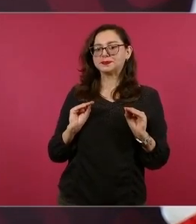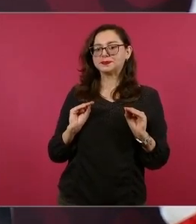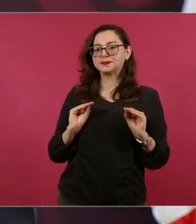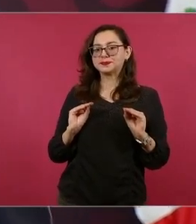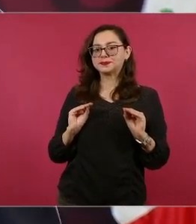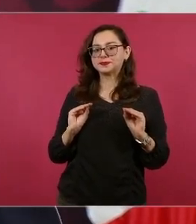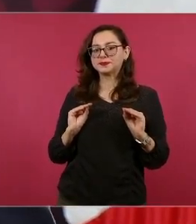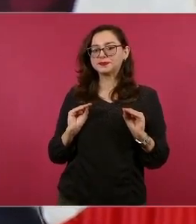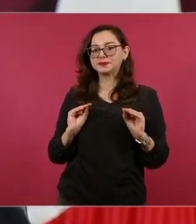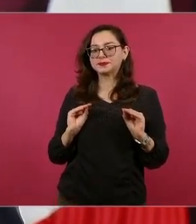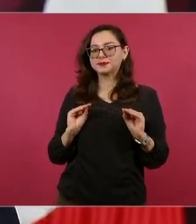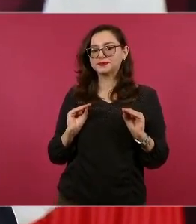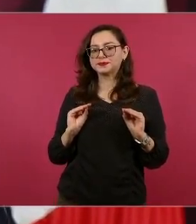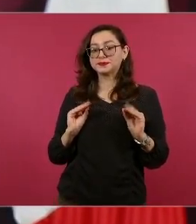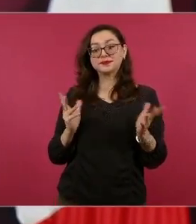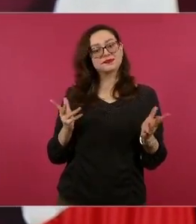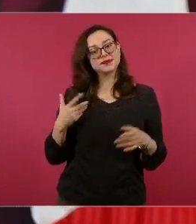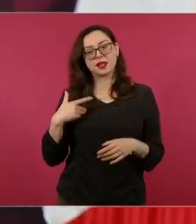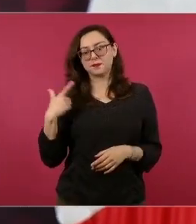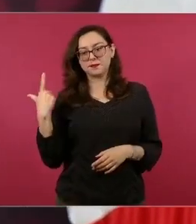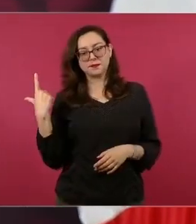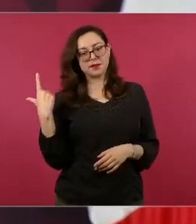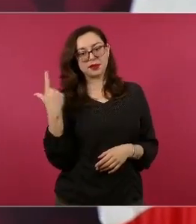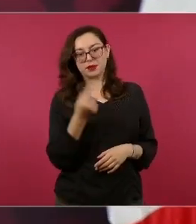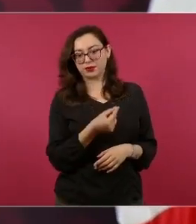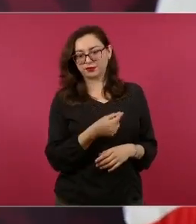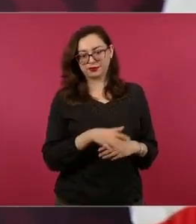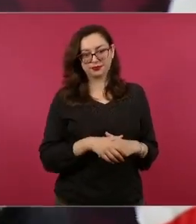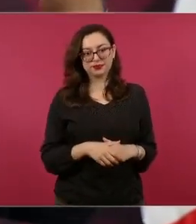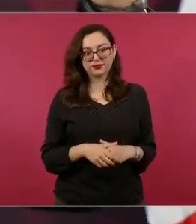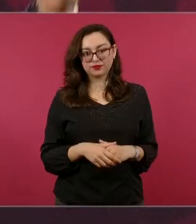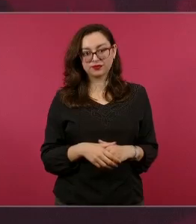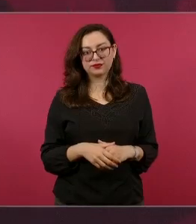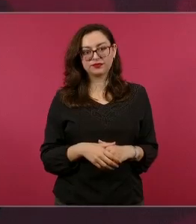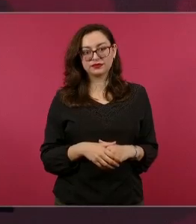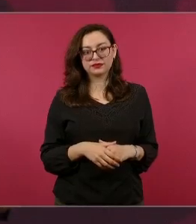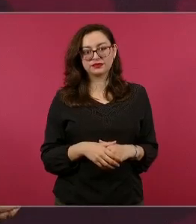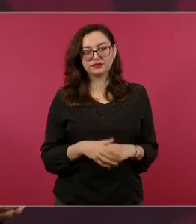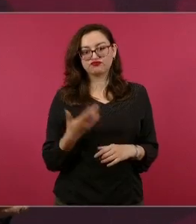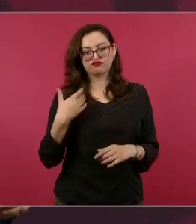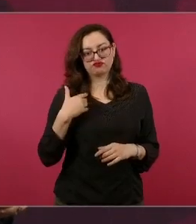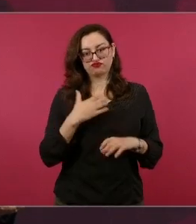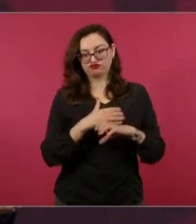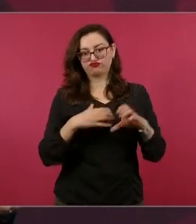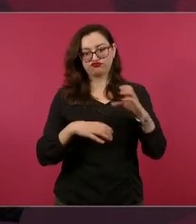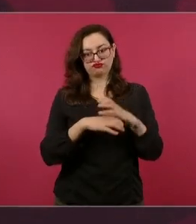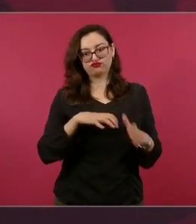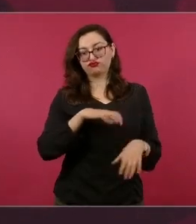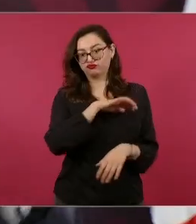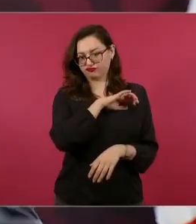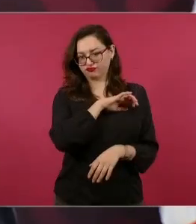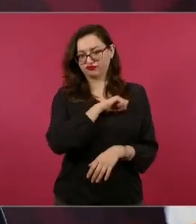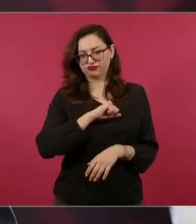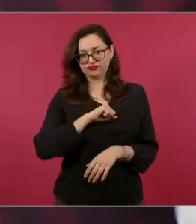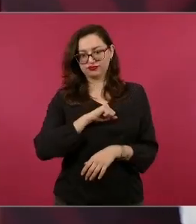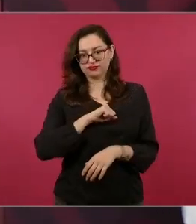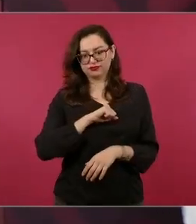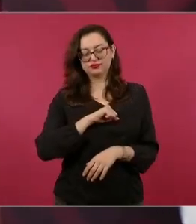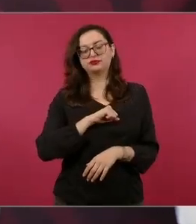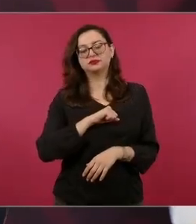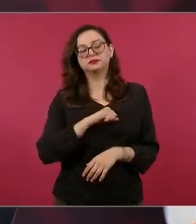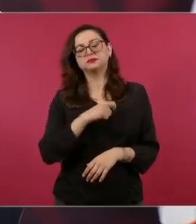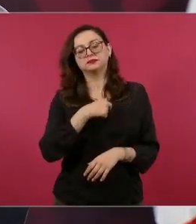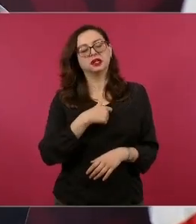Entonces, digo, ya me voy, ya voy a recoger mis cosas. Ya cuando recojo mis